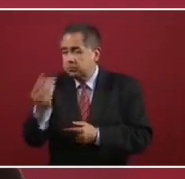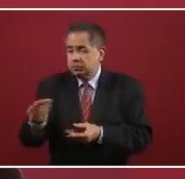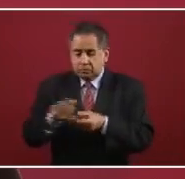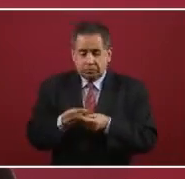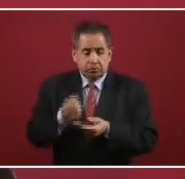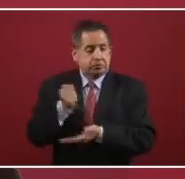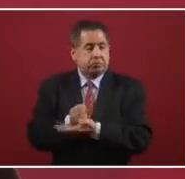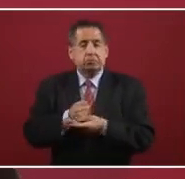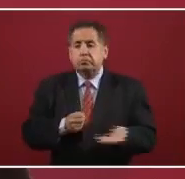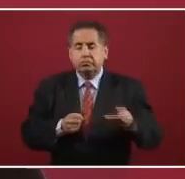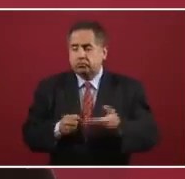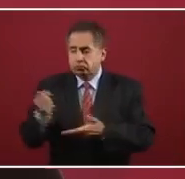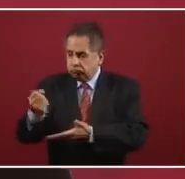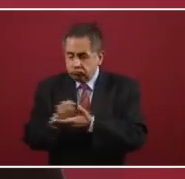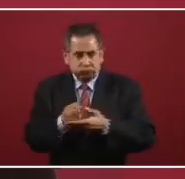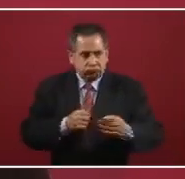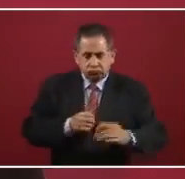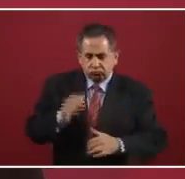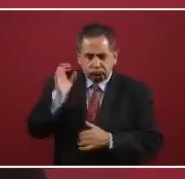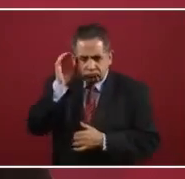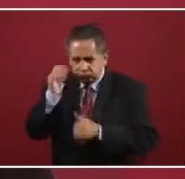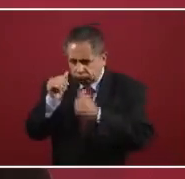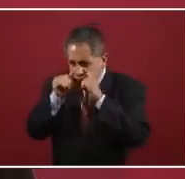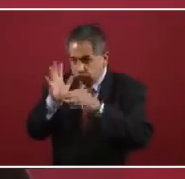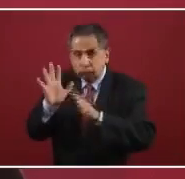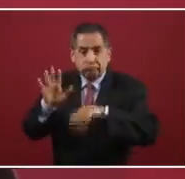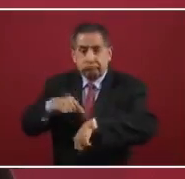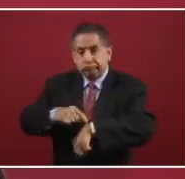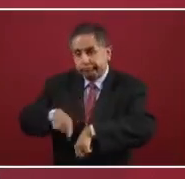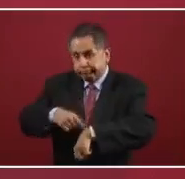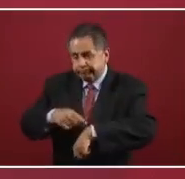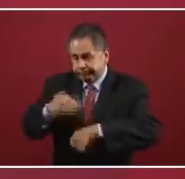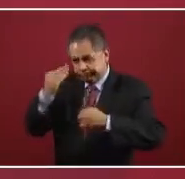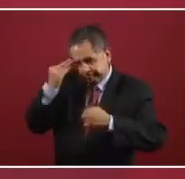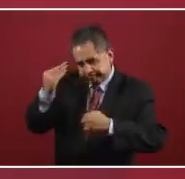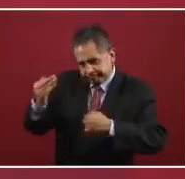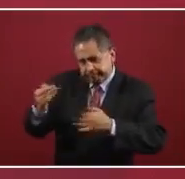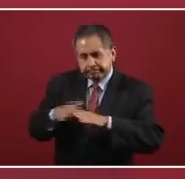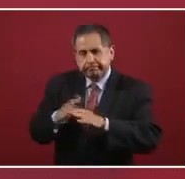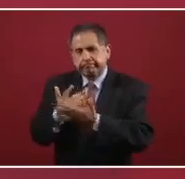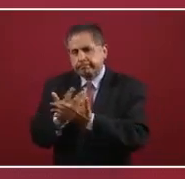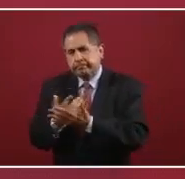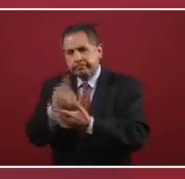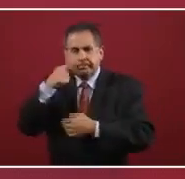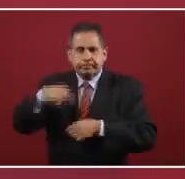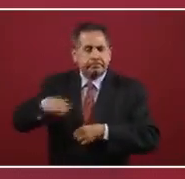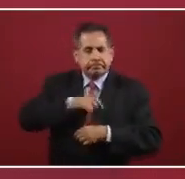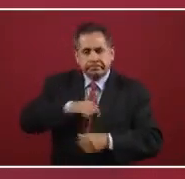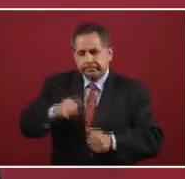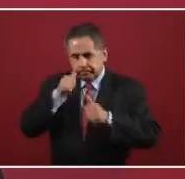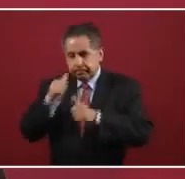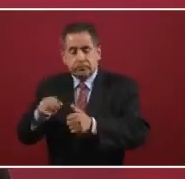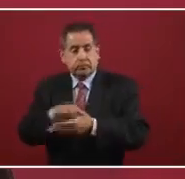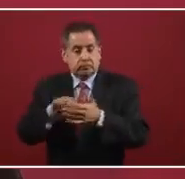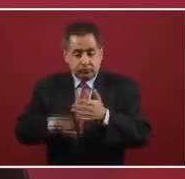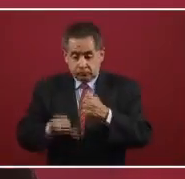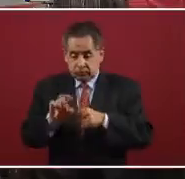documento. Entonces, platicamos con ellos y a veces se lleva tiempo. Entonces, a veces tienen que esperar un poco para que los atendamos. Por